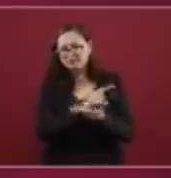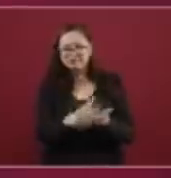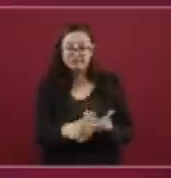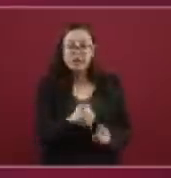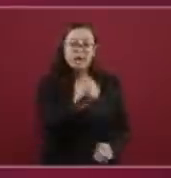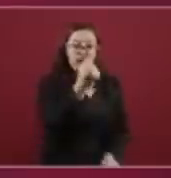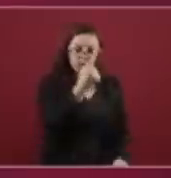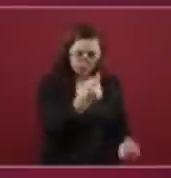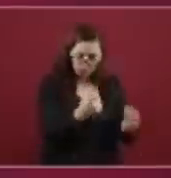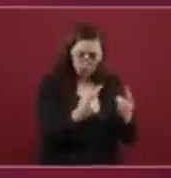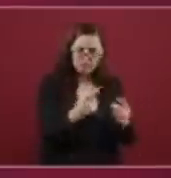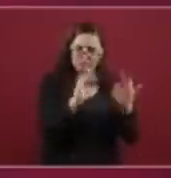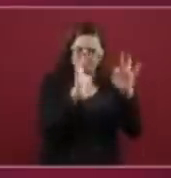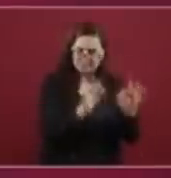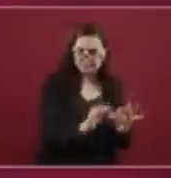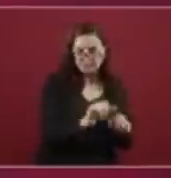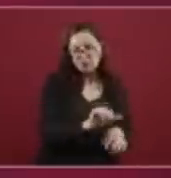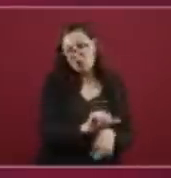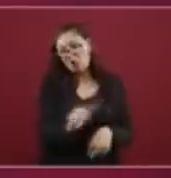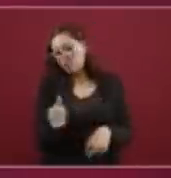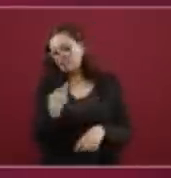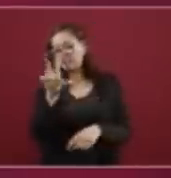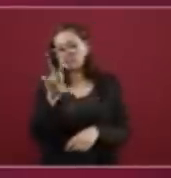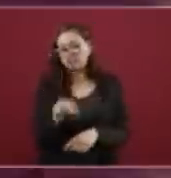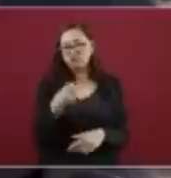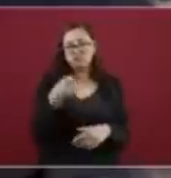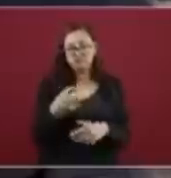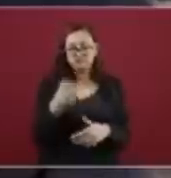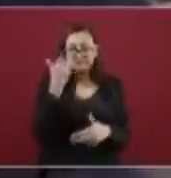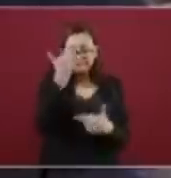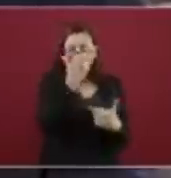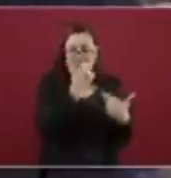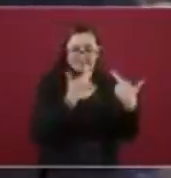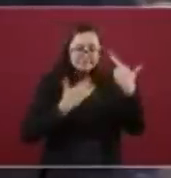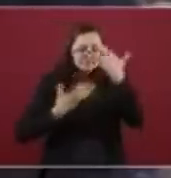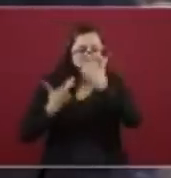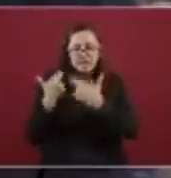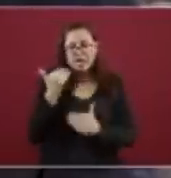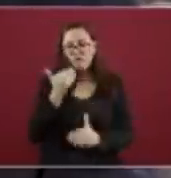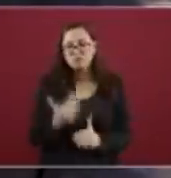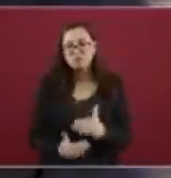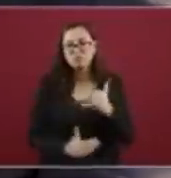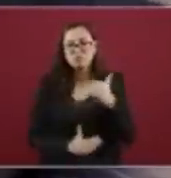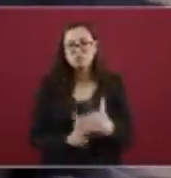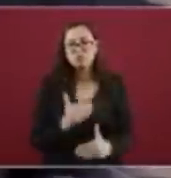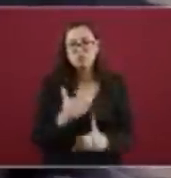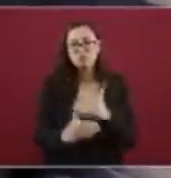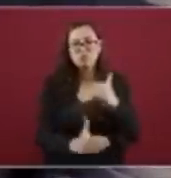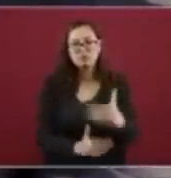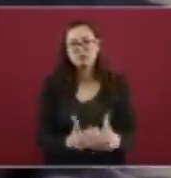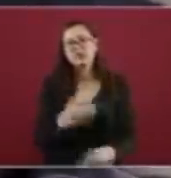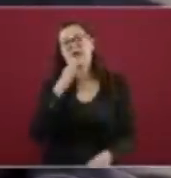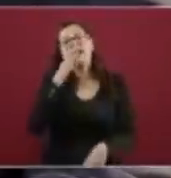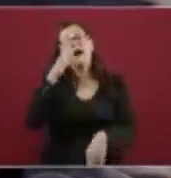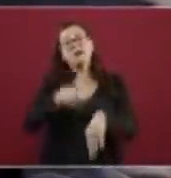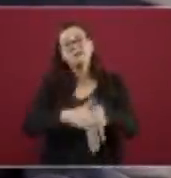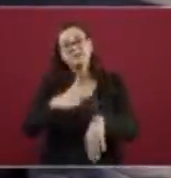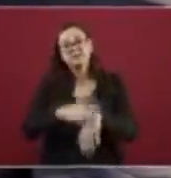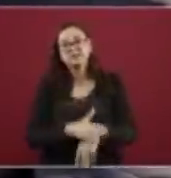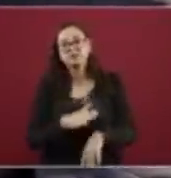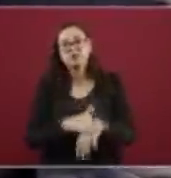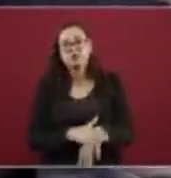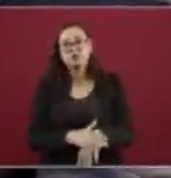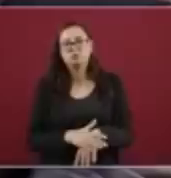otras no, y se está revisando este proceso. Decirle a la gente que se va